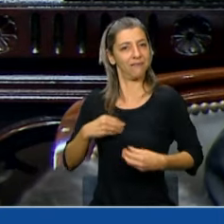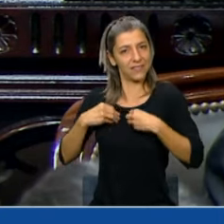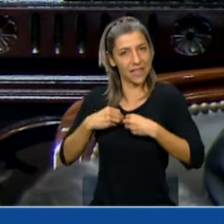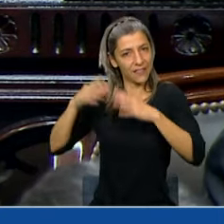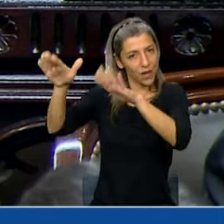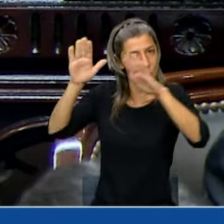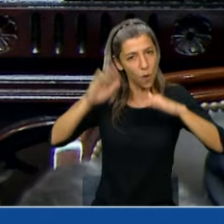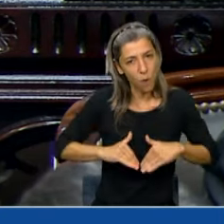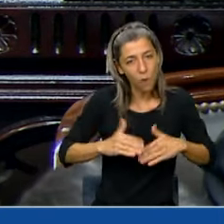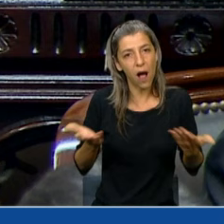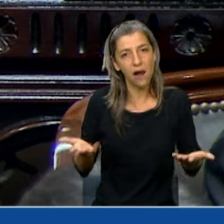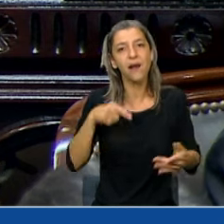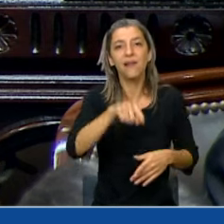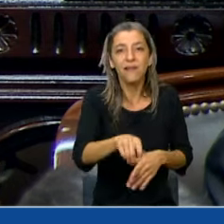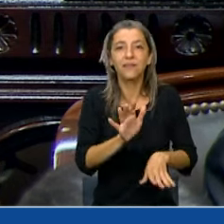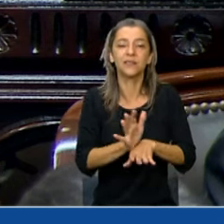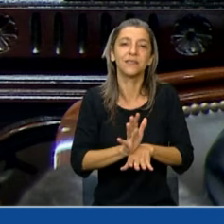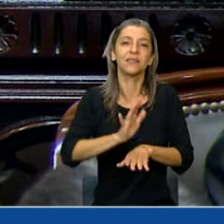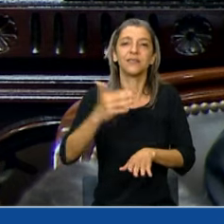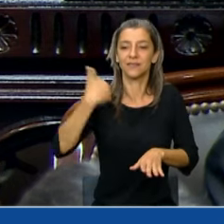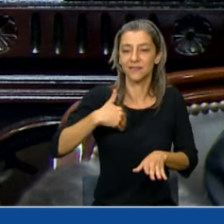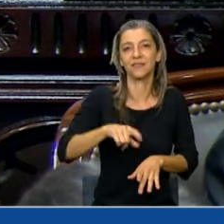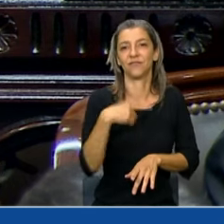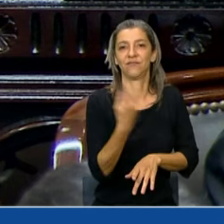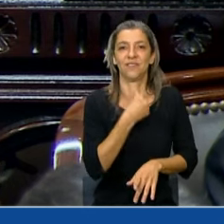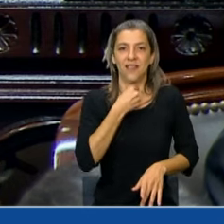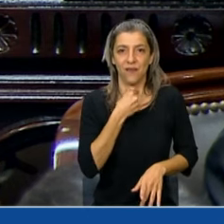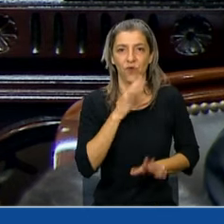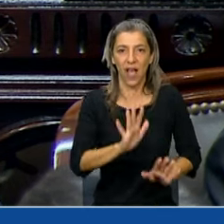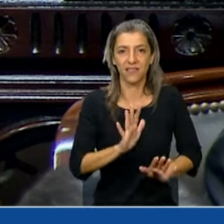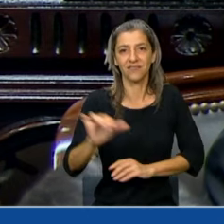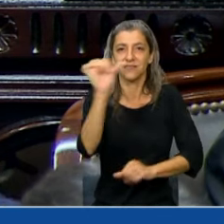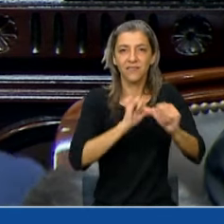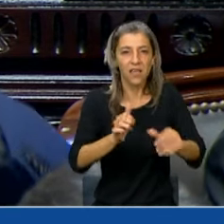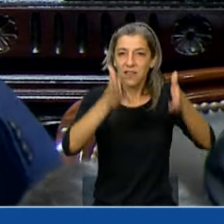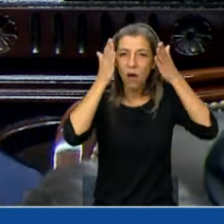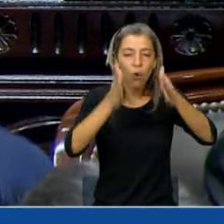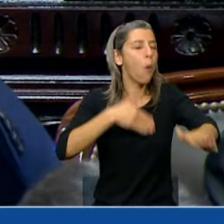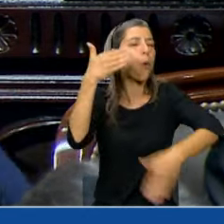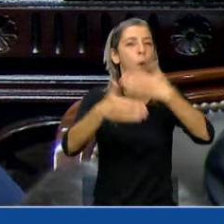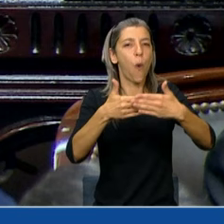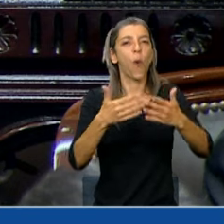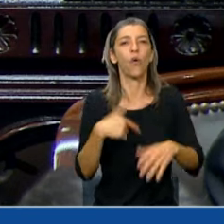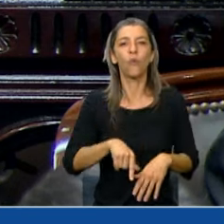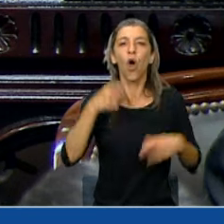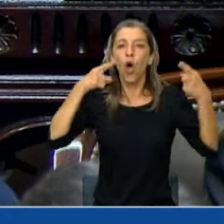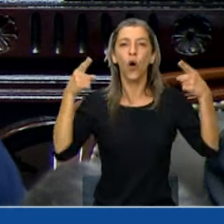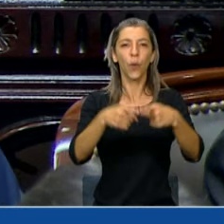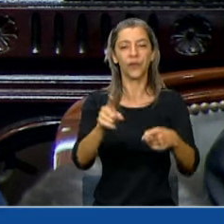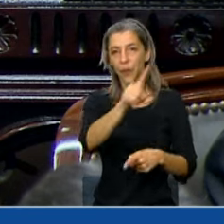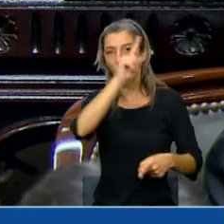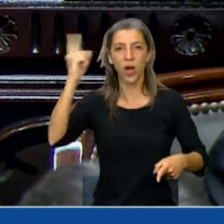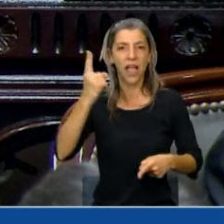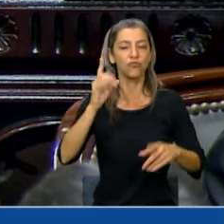y científicas ese país es el nuestro Seremos una nación de